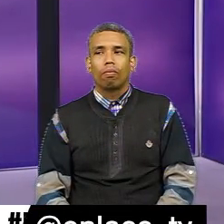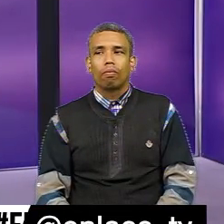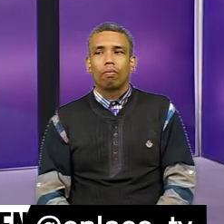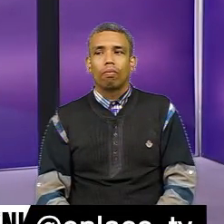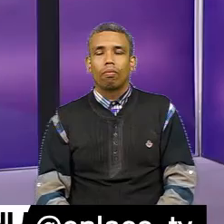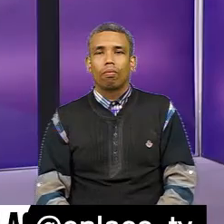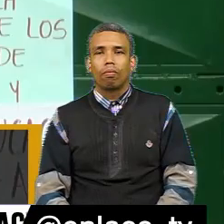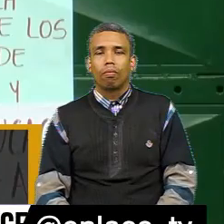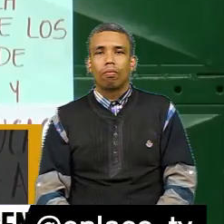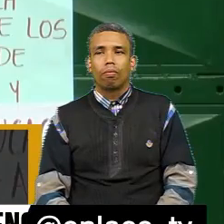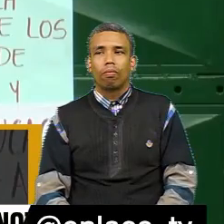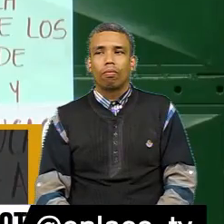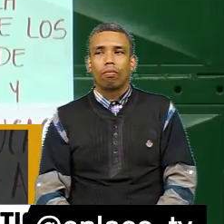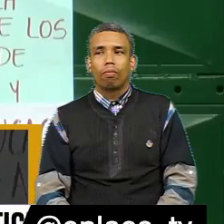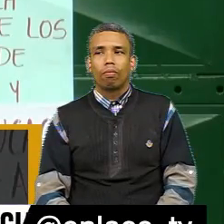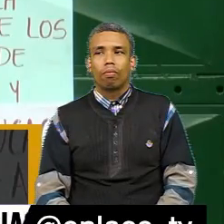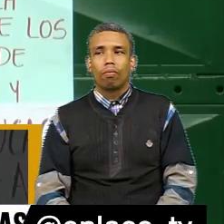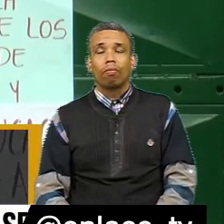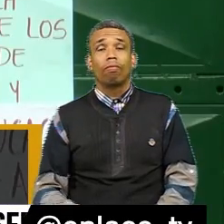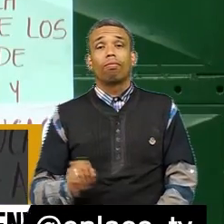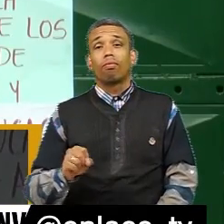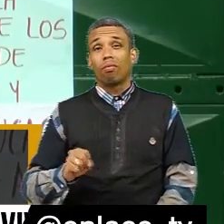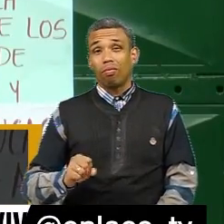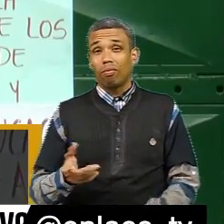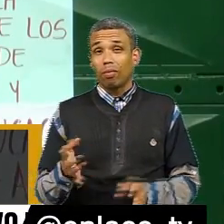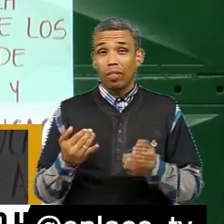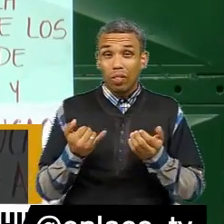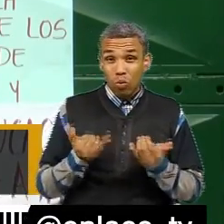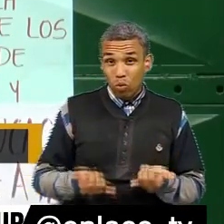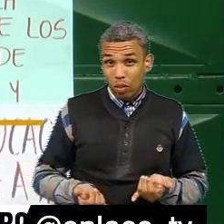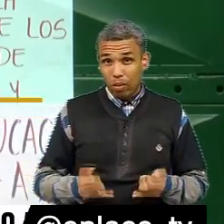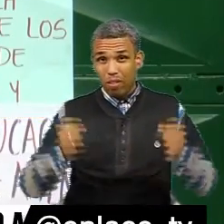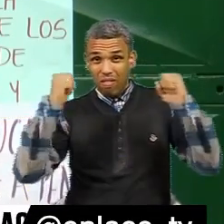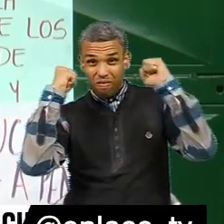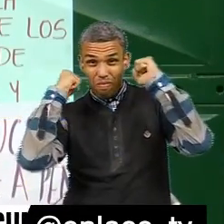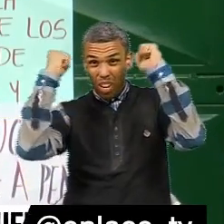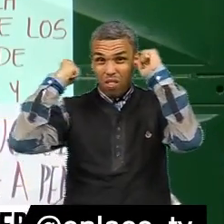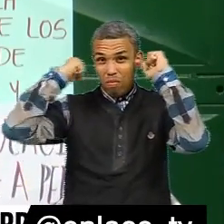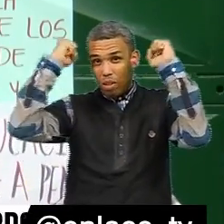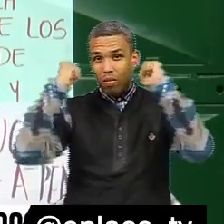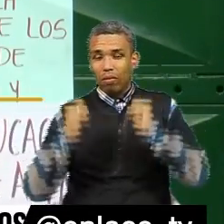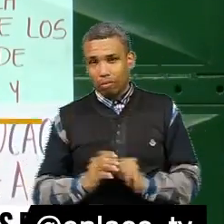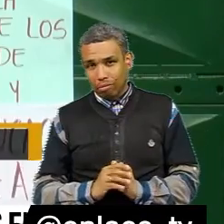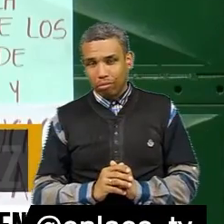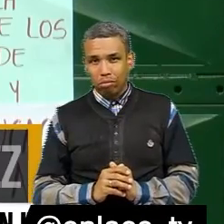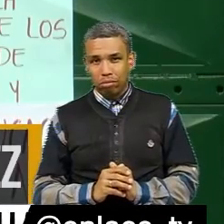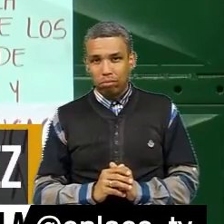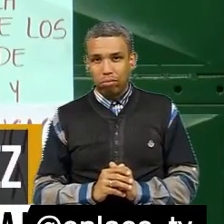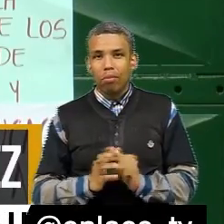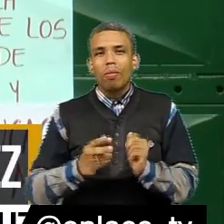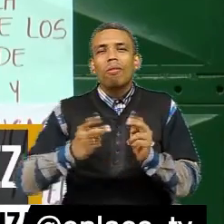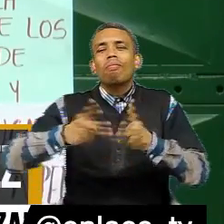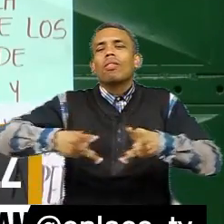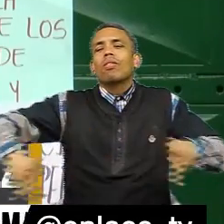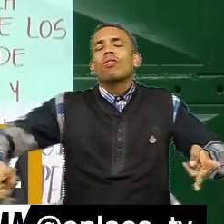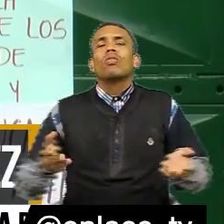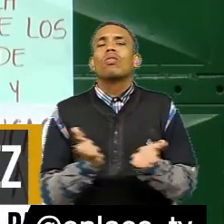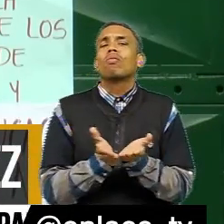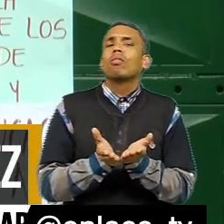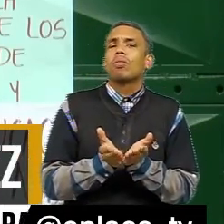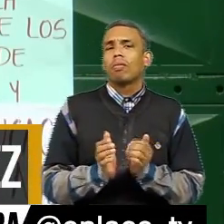Parálisis la que afronta a esta hora la institución educativa Diego Hernández de Gallegos a raíz de una decisión tomada por estudiantes liderados por